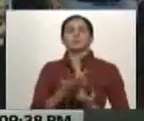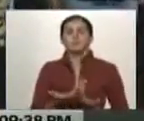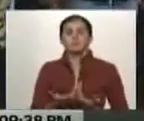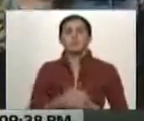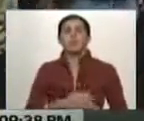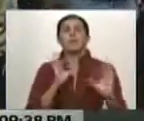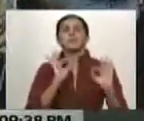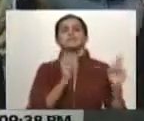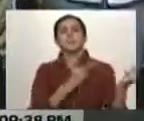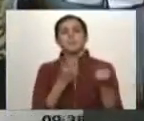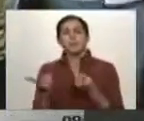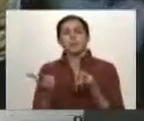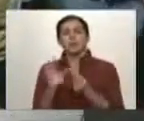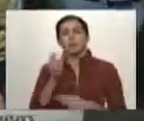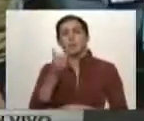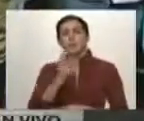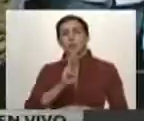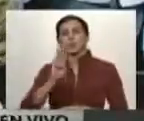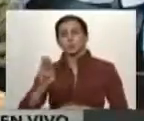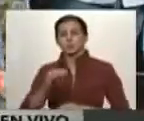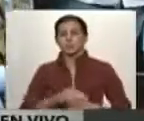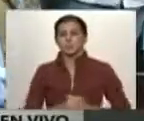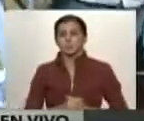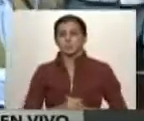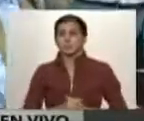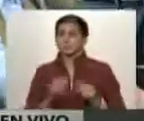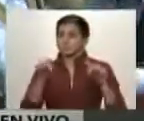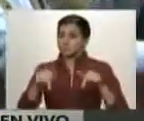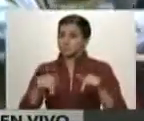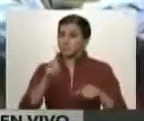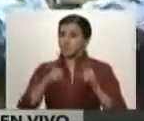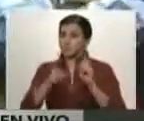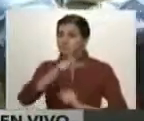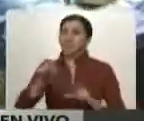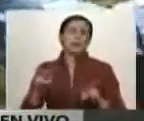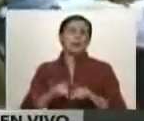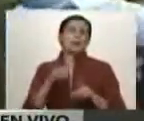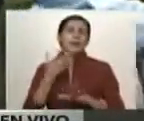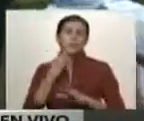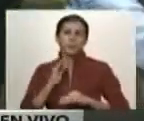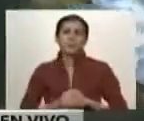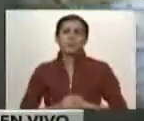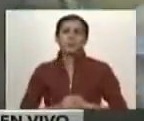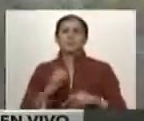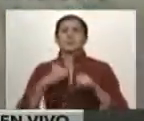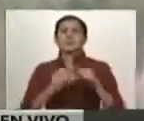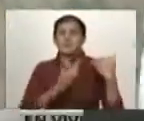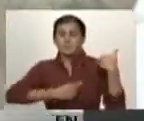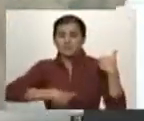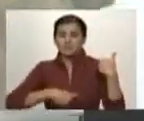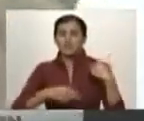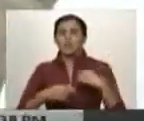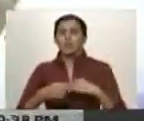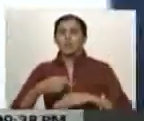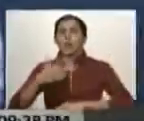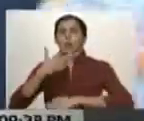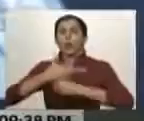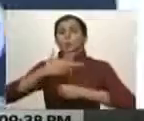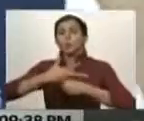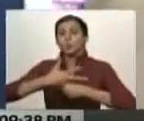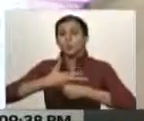el gran polo patriótico acá se encuentran personalidades como el presidente ex presidente de honduras manuel